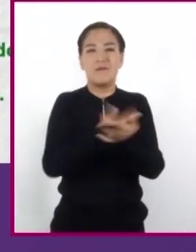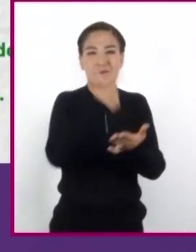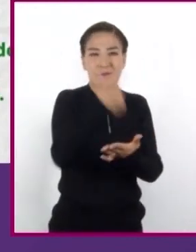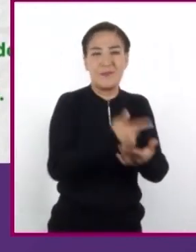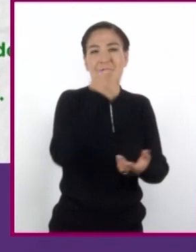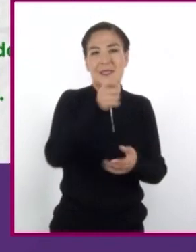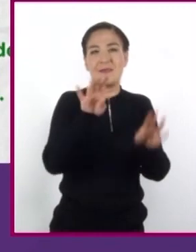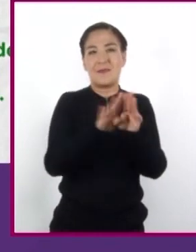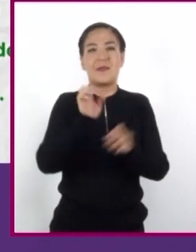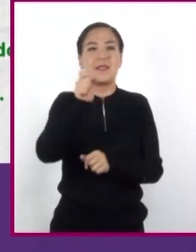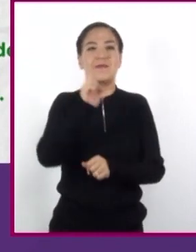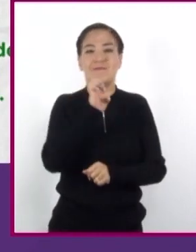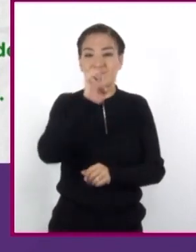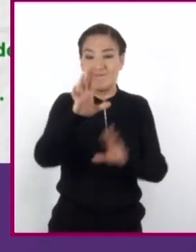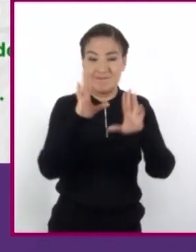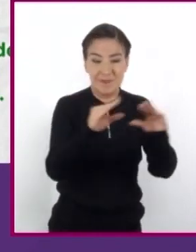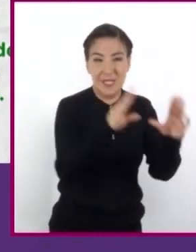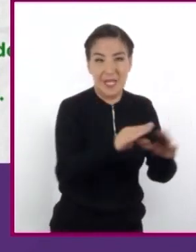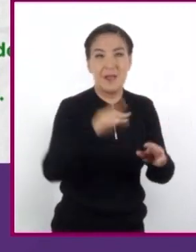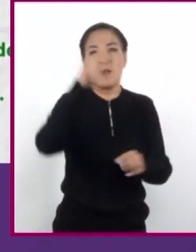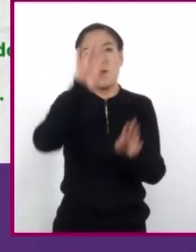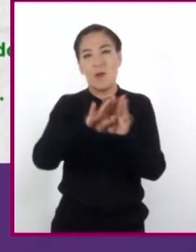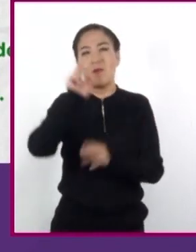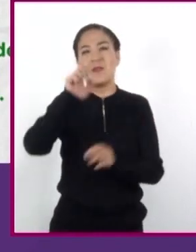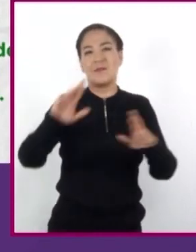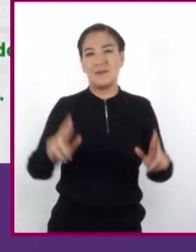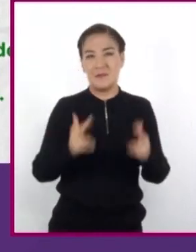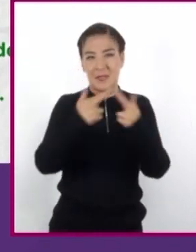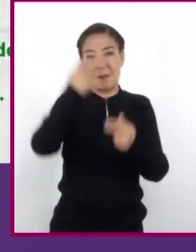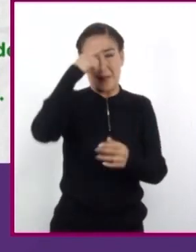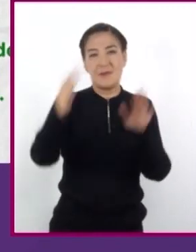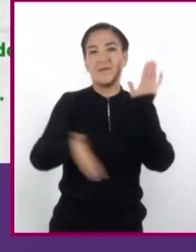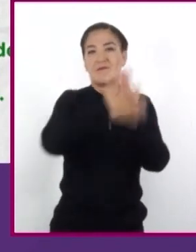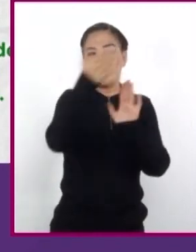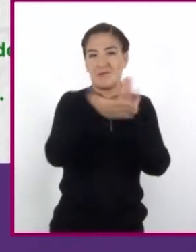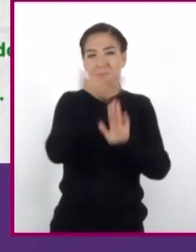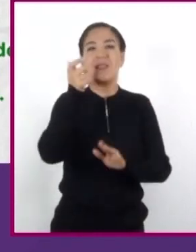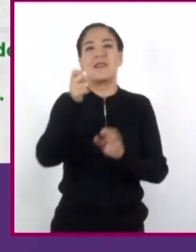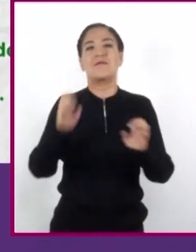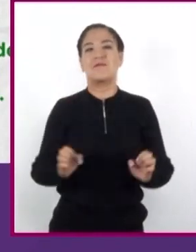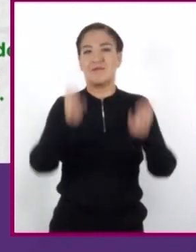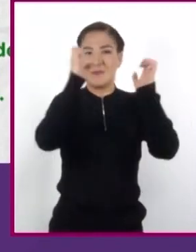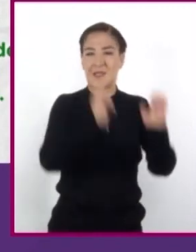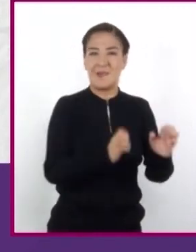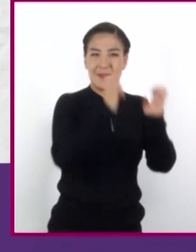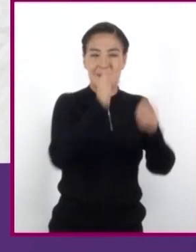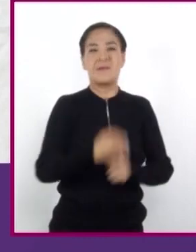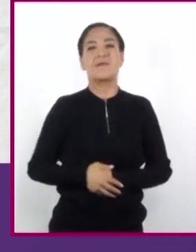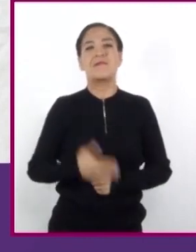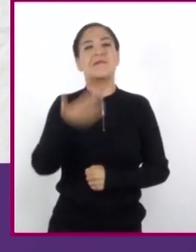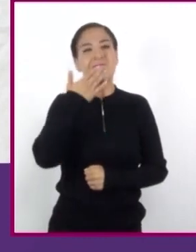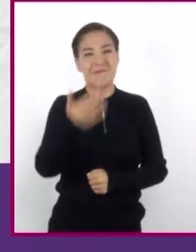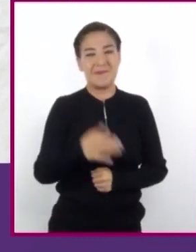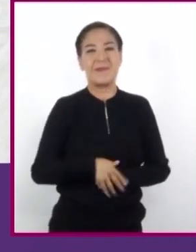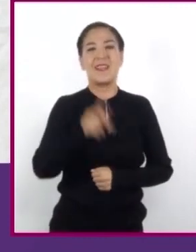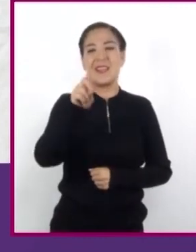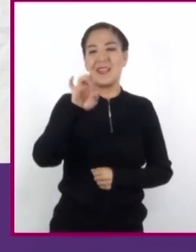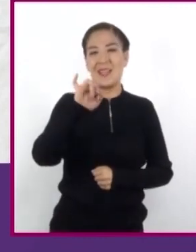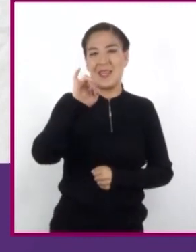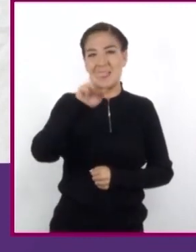de evangelización, pacificación y construcción de edificios. Bien, el diezmo.